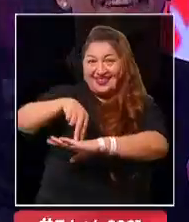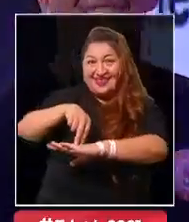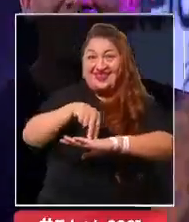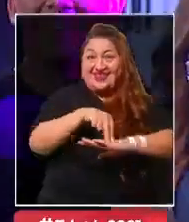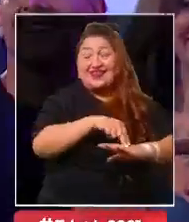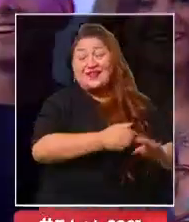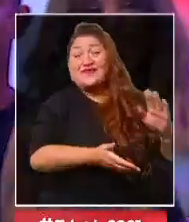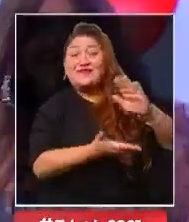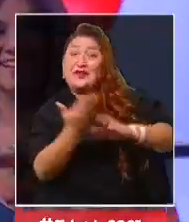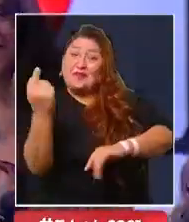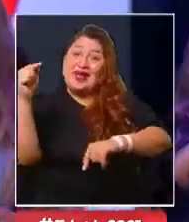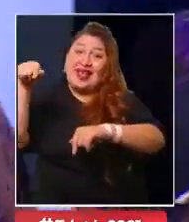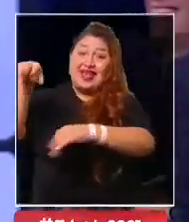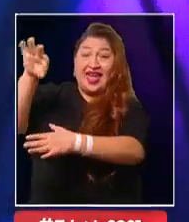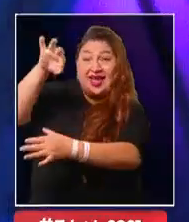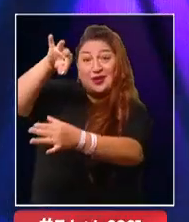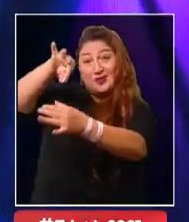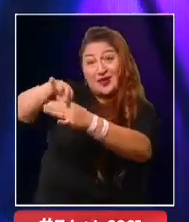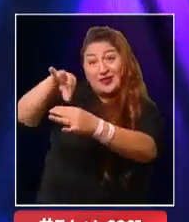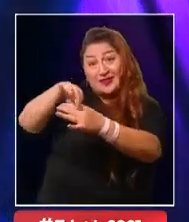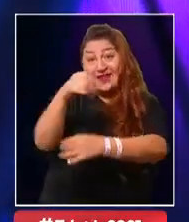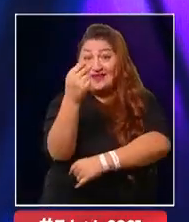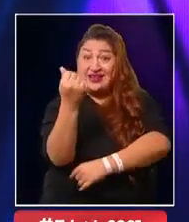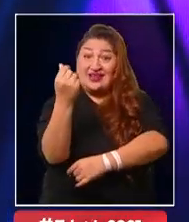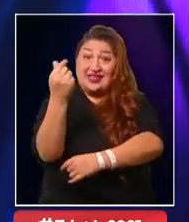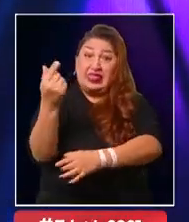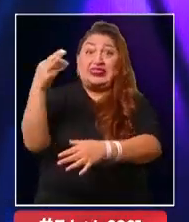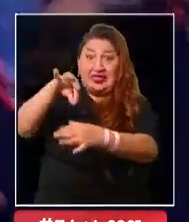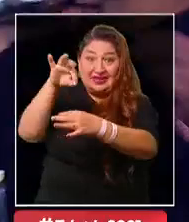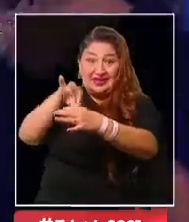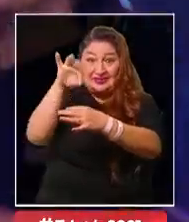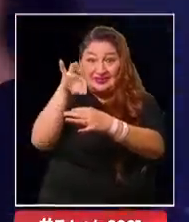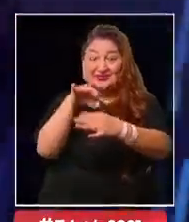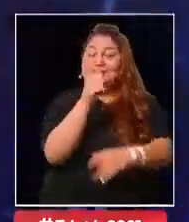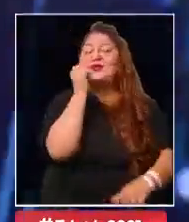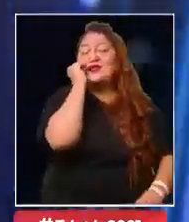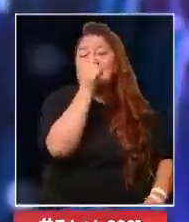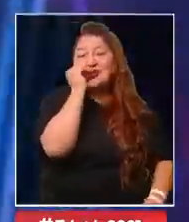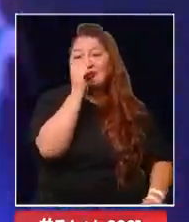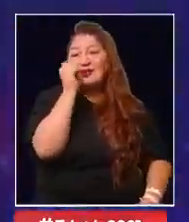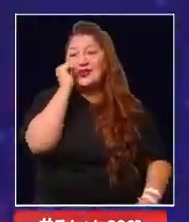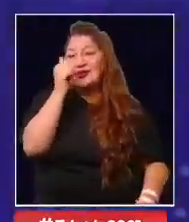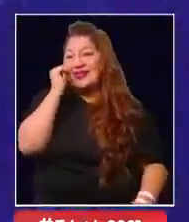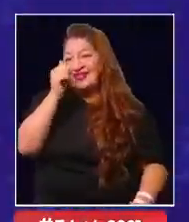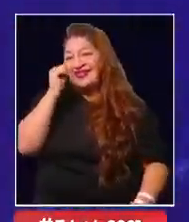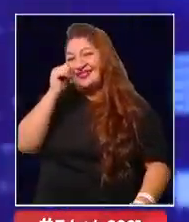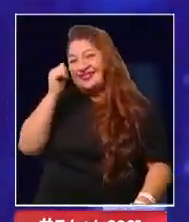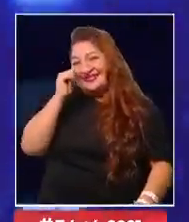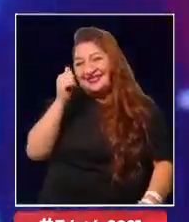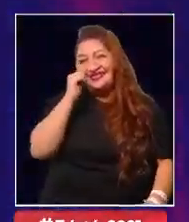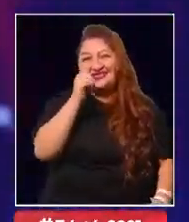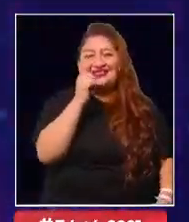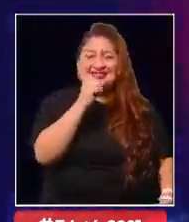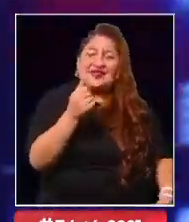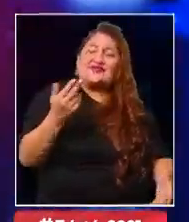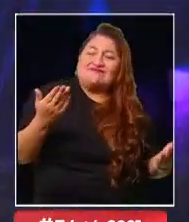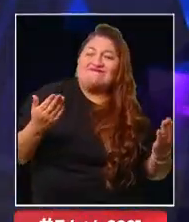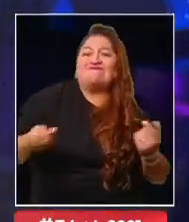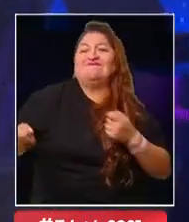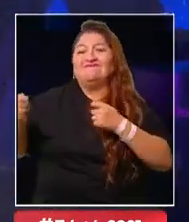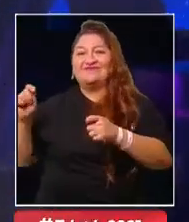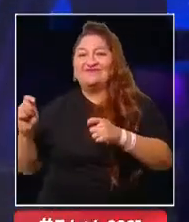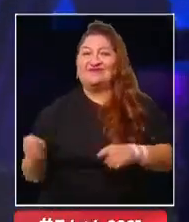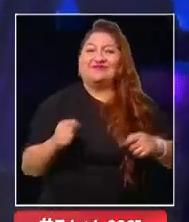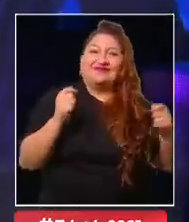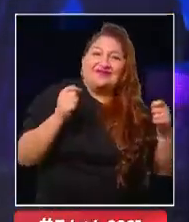con las donaciones, porque el billetito hay que juntar todos los días. ¡Eso es! ¡Compadre!